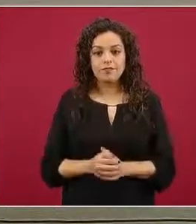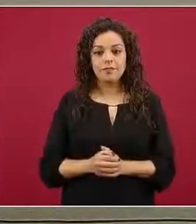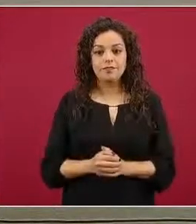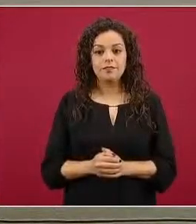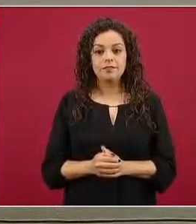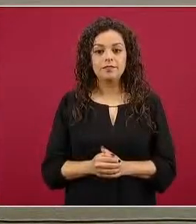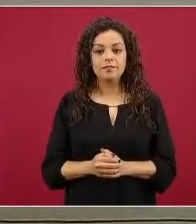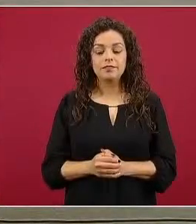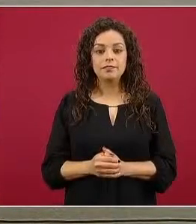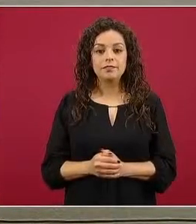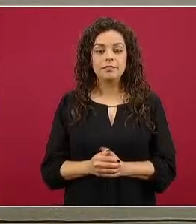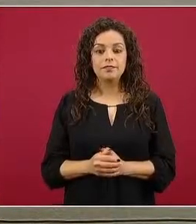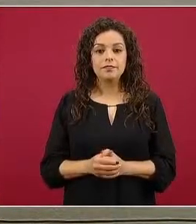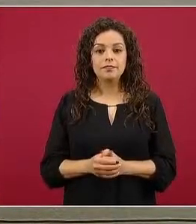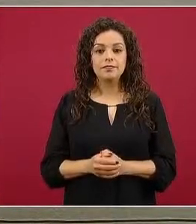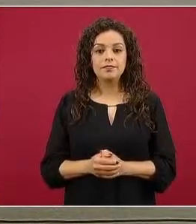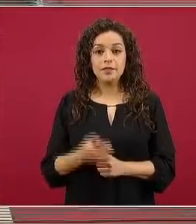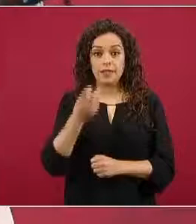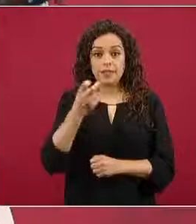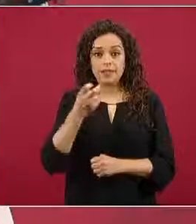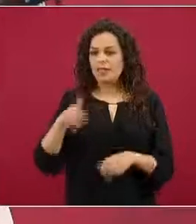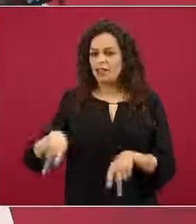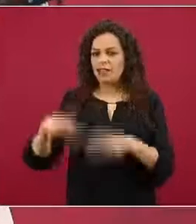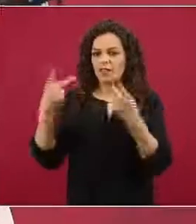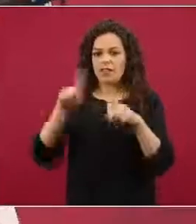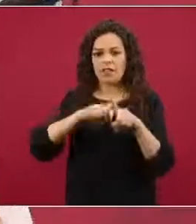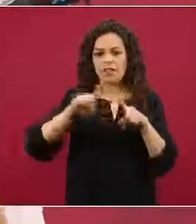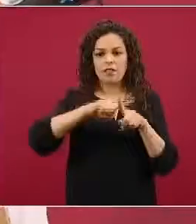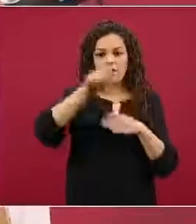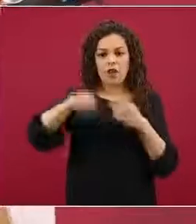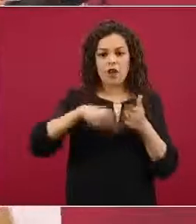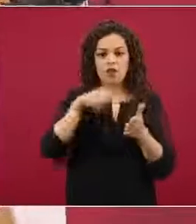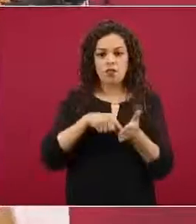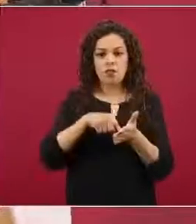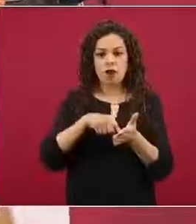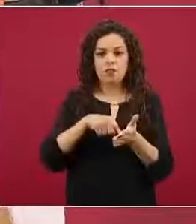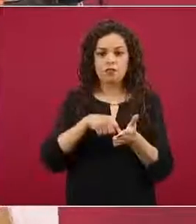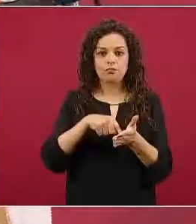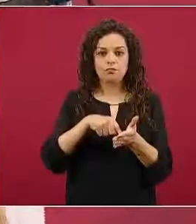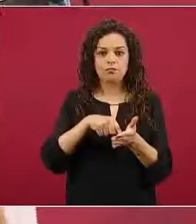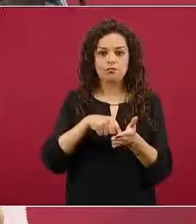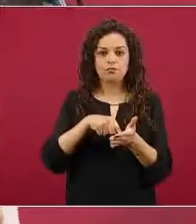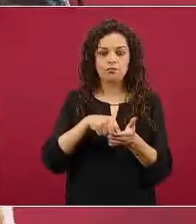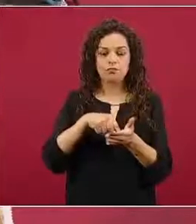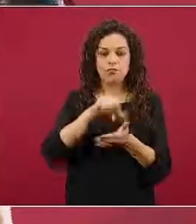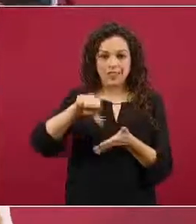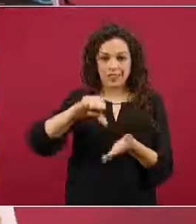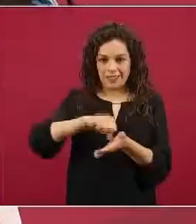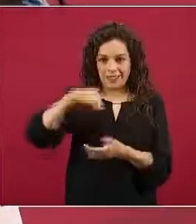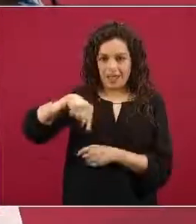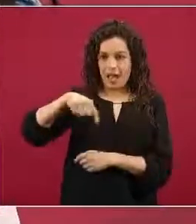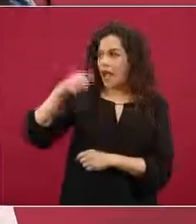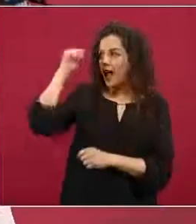cubrebocas que venden en muchos lugares, seguramente aquí atrás en el centro los venden